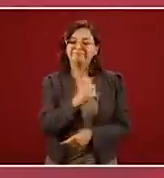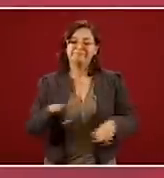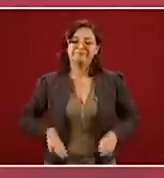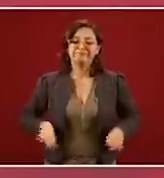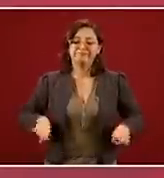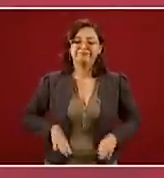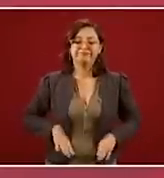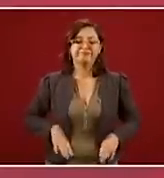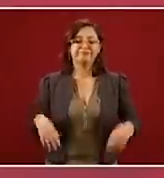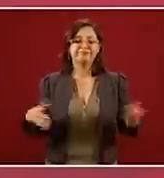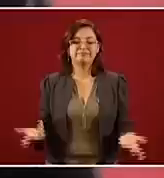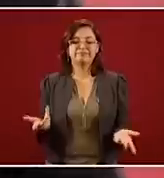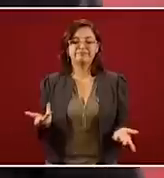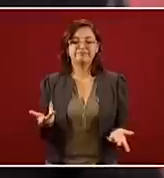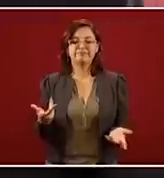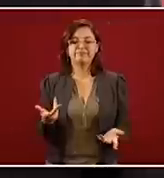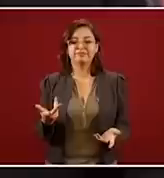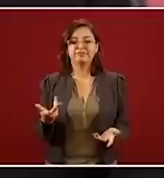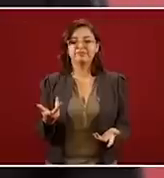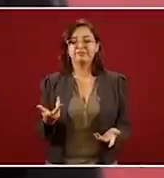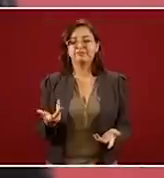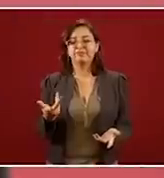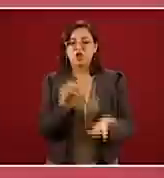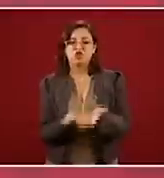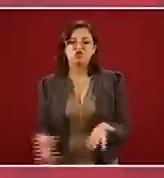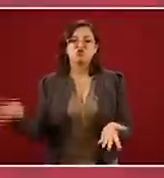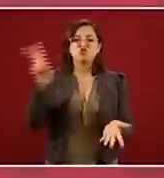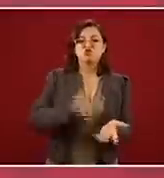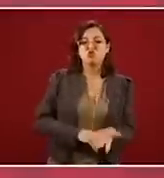el doble discurso, el doble lenguaje.